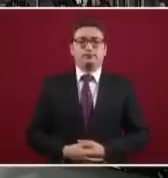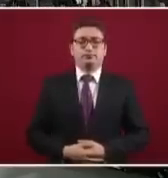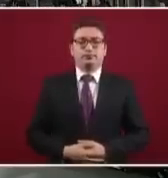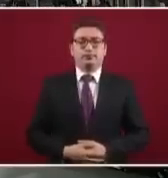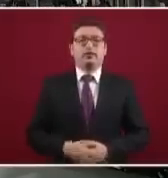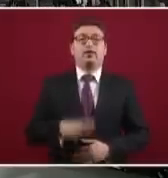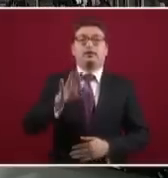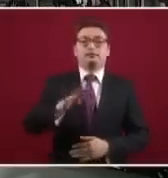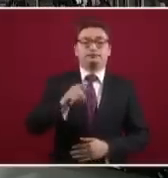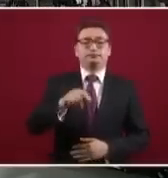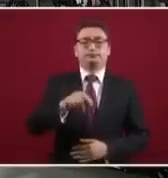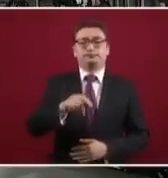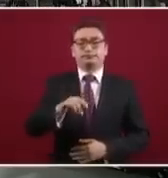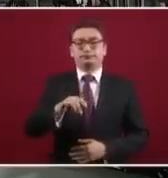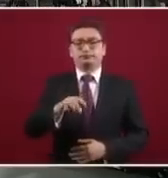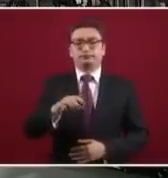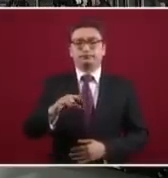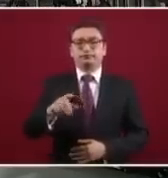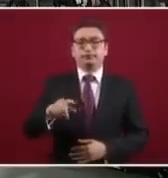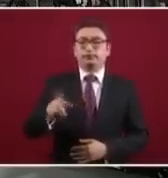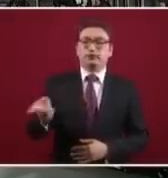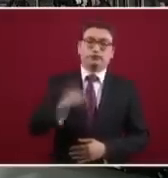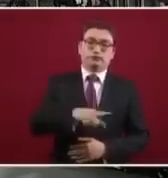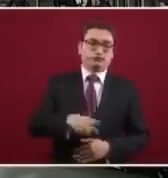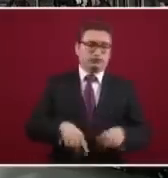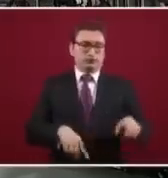Ah, ya nos vamos para la izquierda.